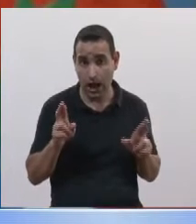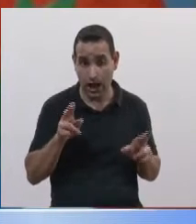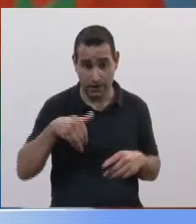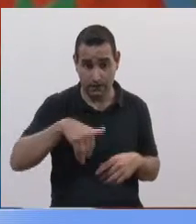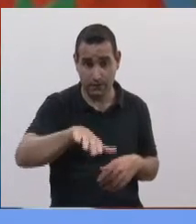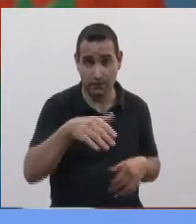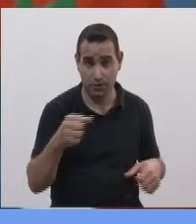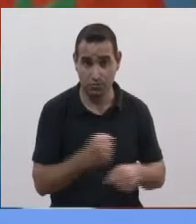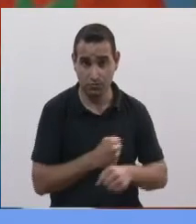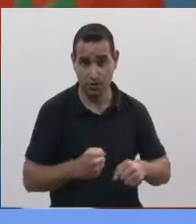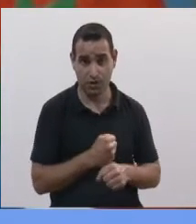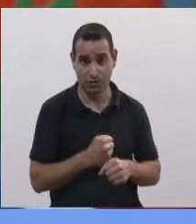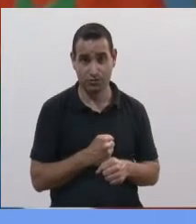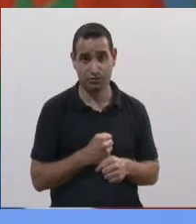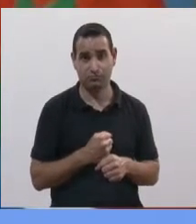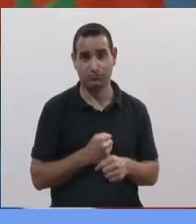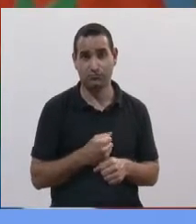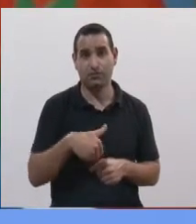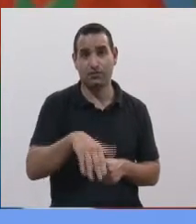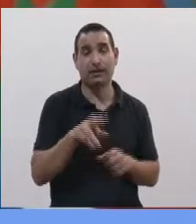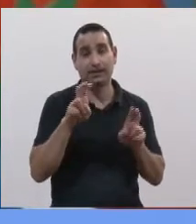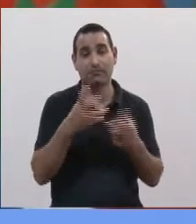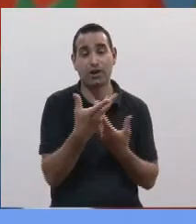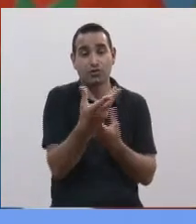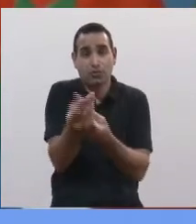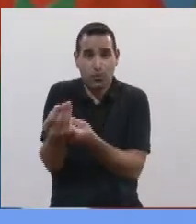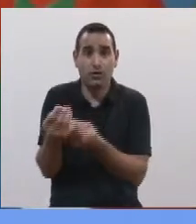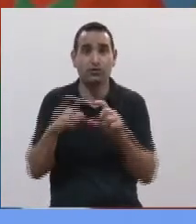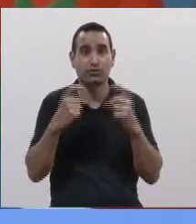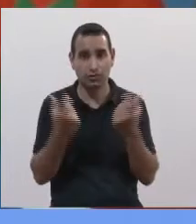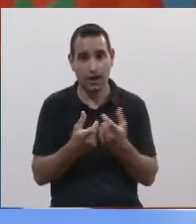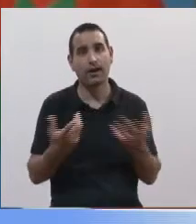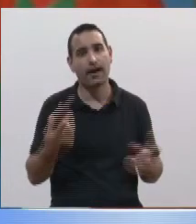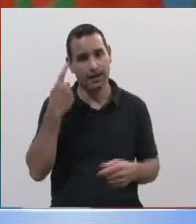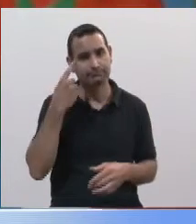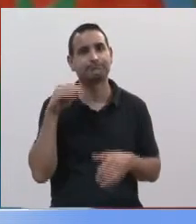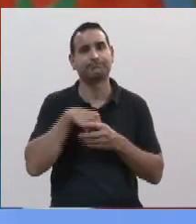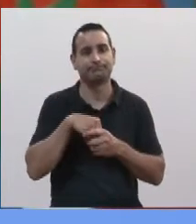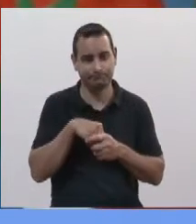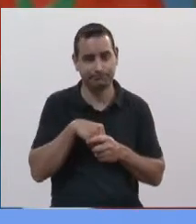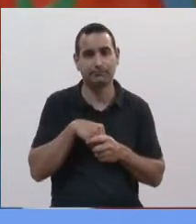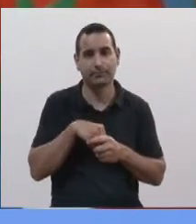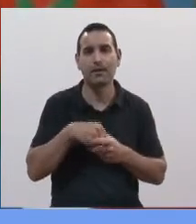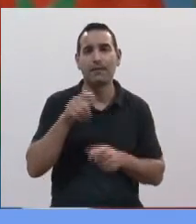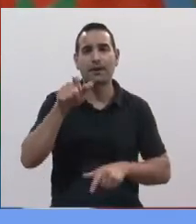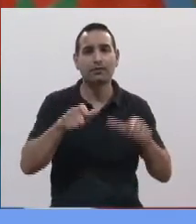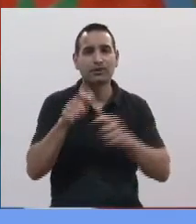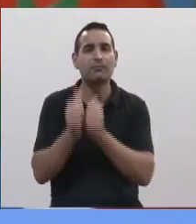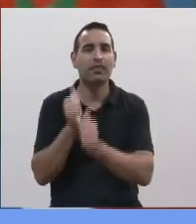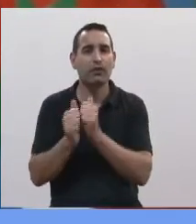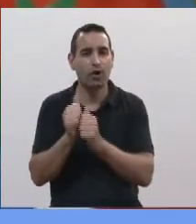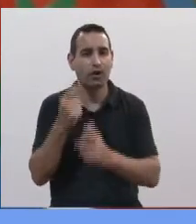va a sancionar en cuestión de ayudas sociales contemple la ayuda para aquellos